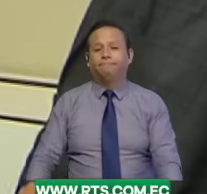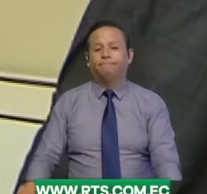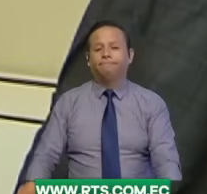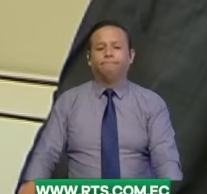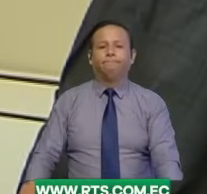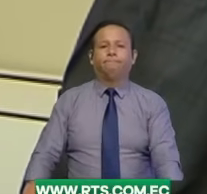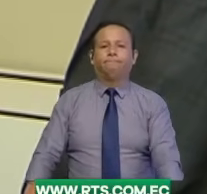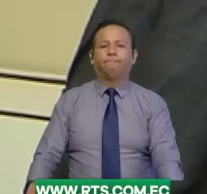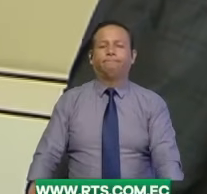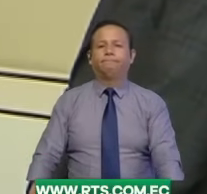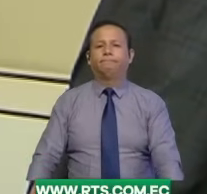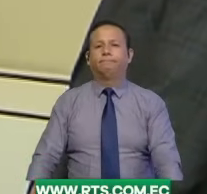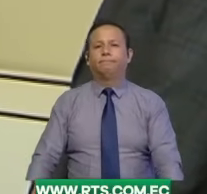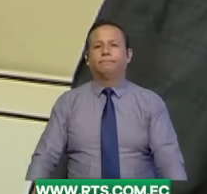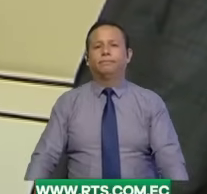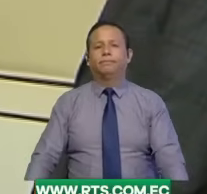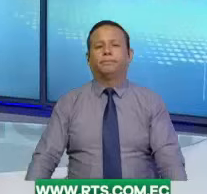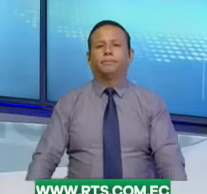Jorge Escobar.